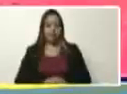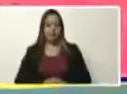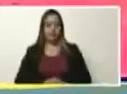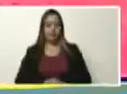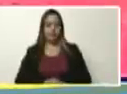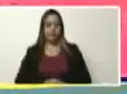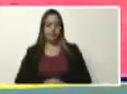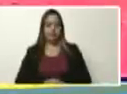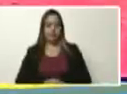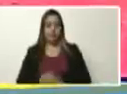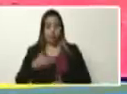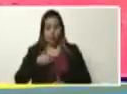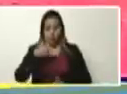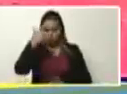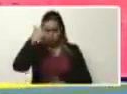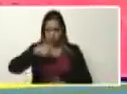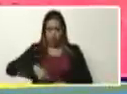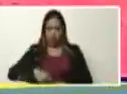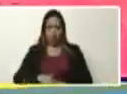Yo soy